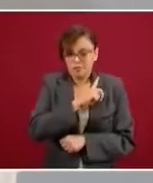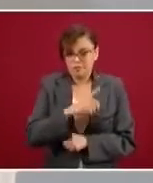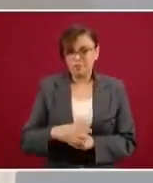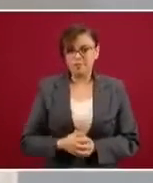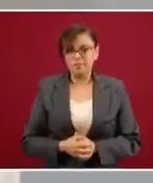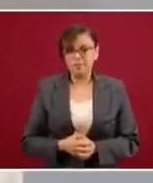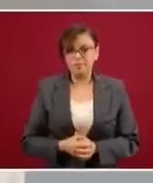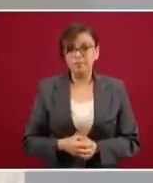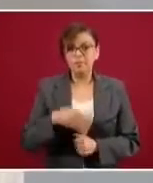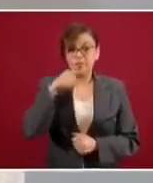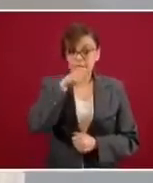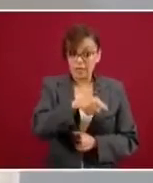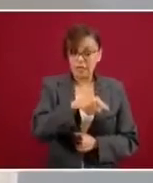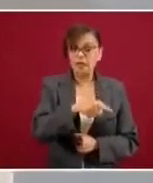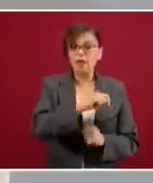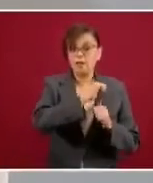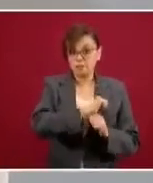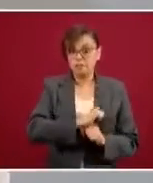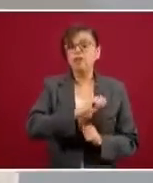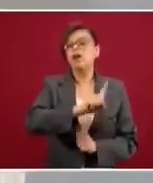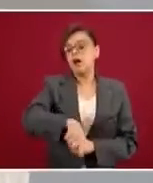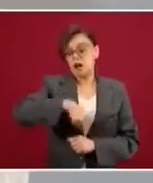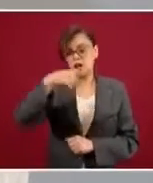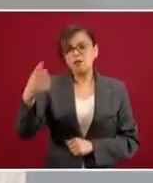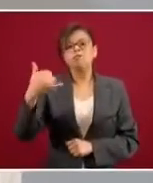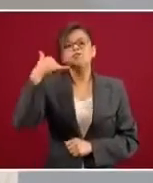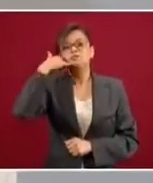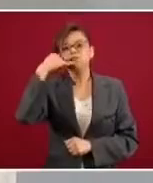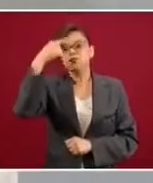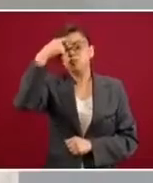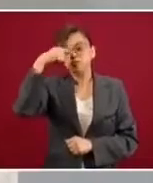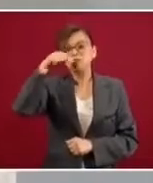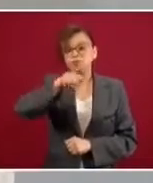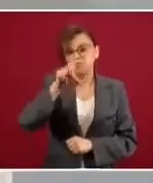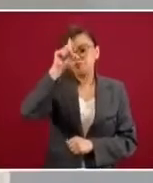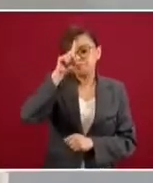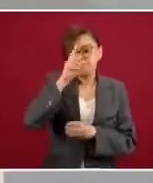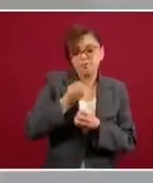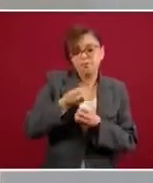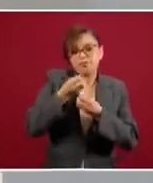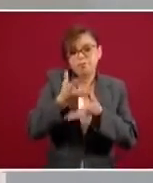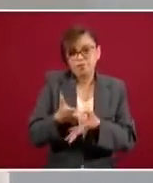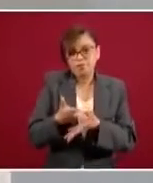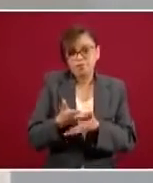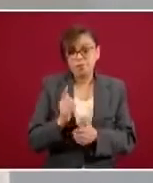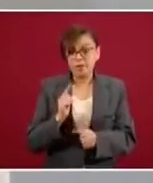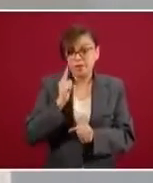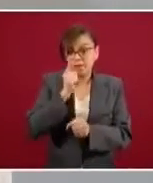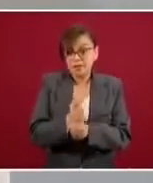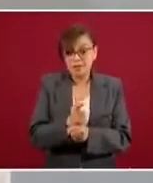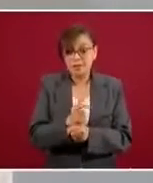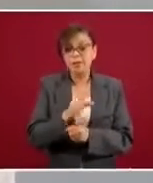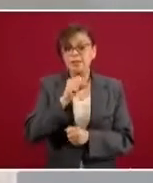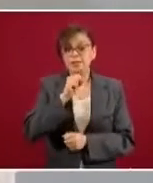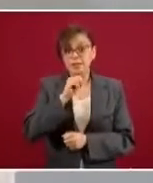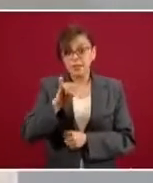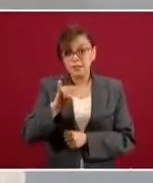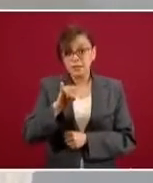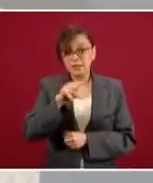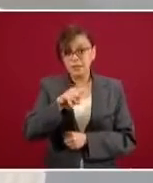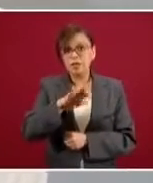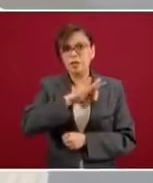le llama a la persona, le da la asesoría. Si se identifica que es un caso compatible con